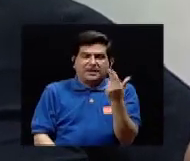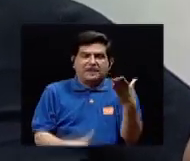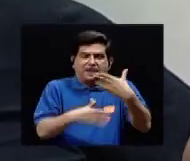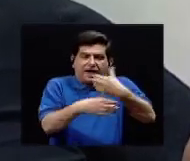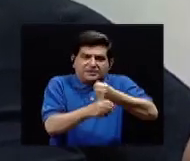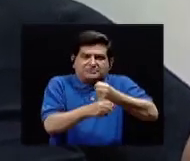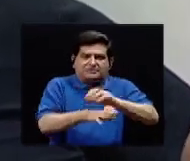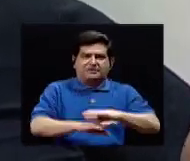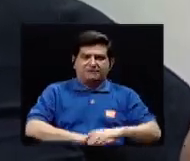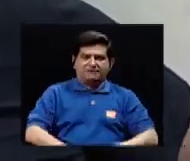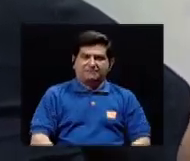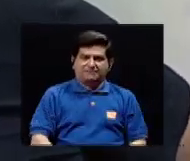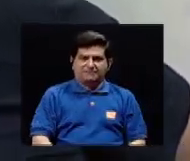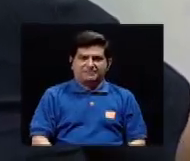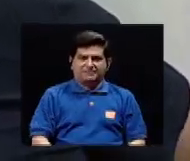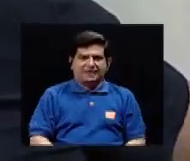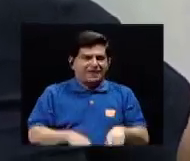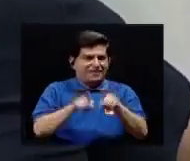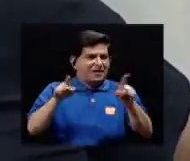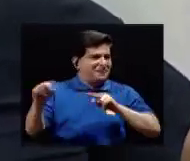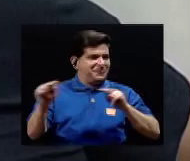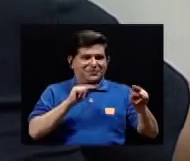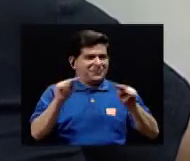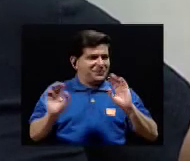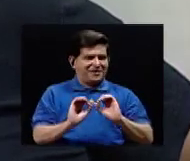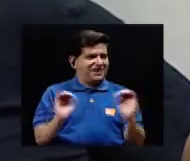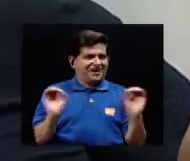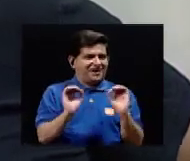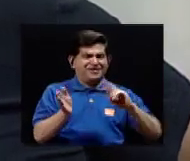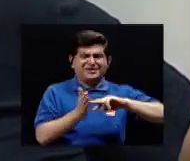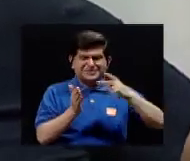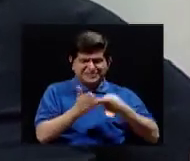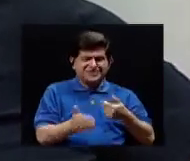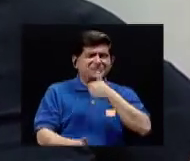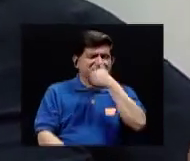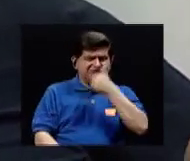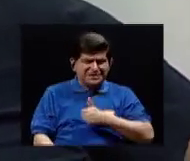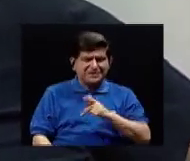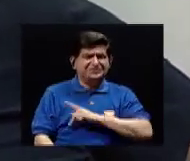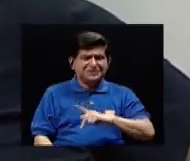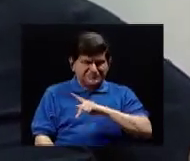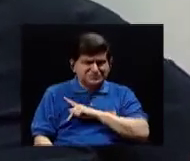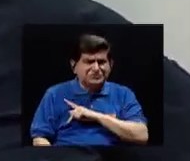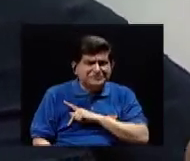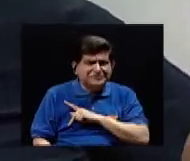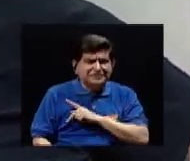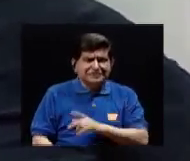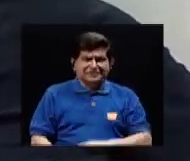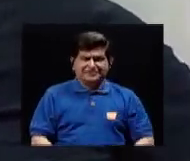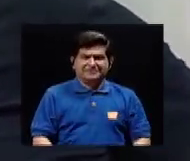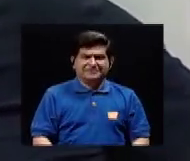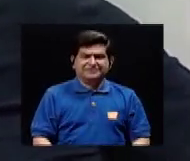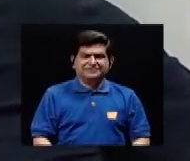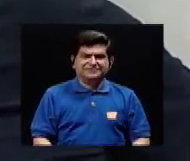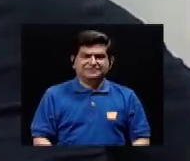para hacer, ¿verdad? Porque tampoco es un negocio para nada, sí. Más bien significa sacrificios personales, etcétera. Donde